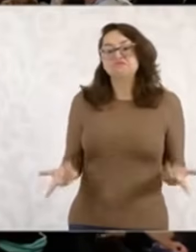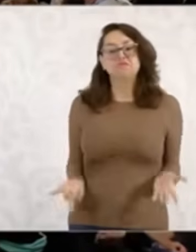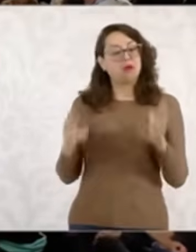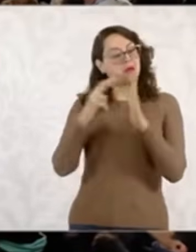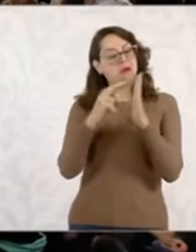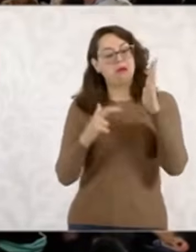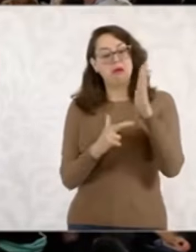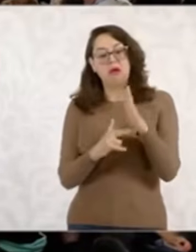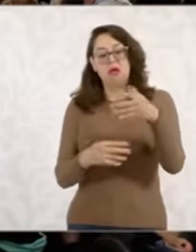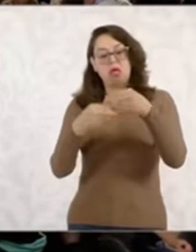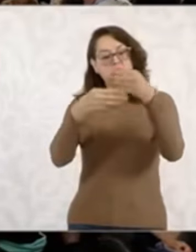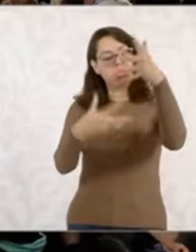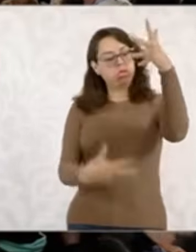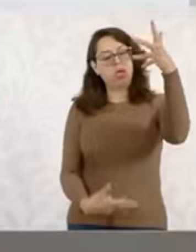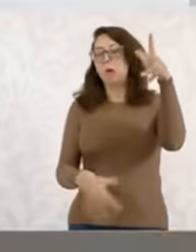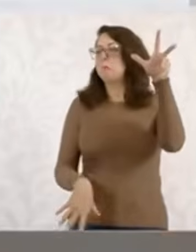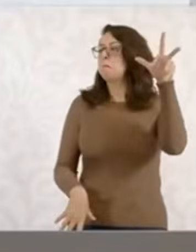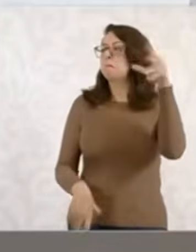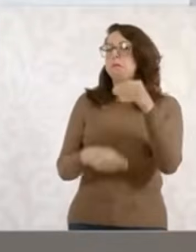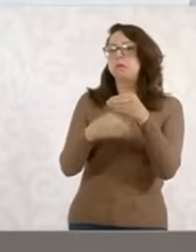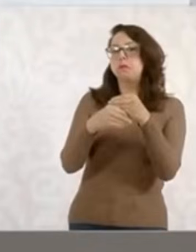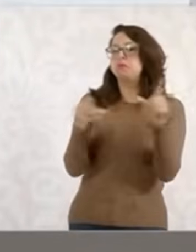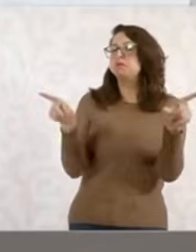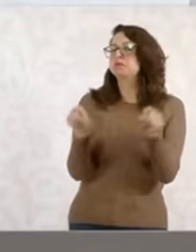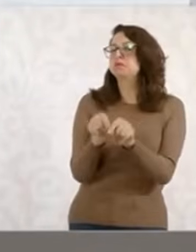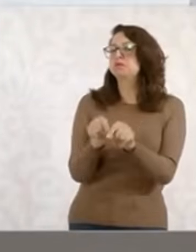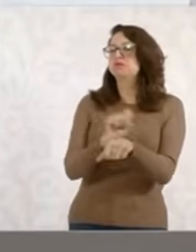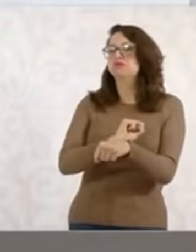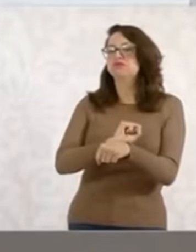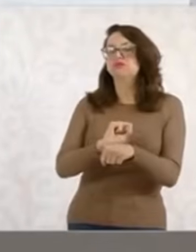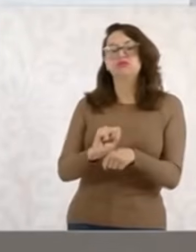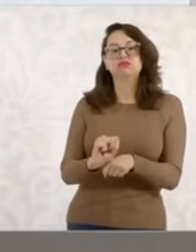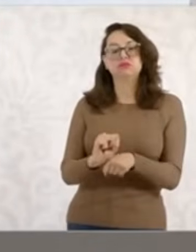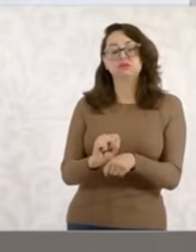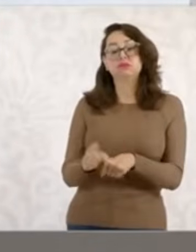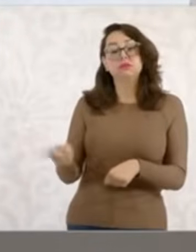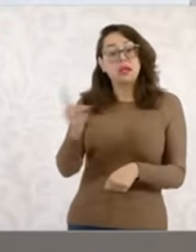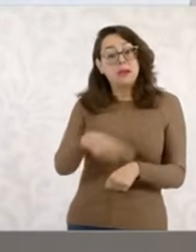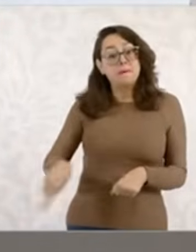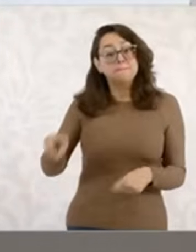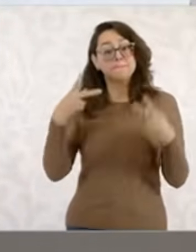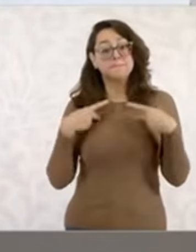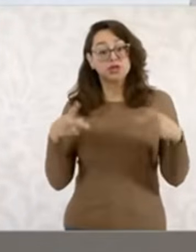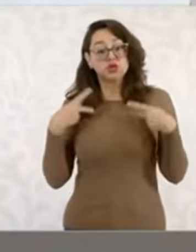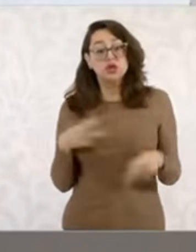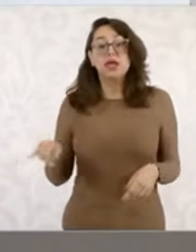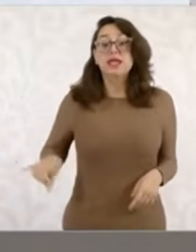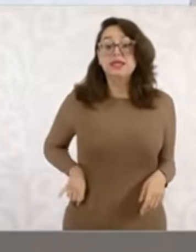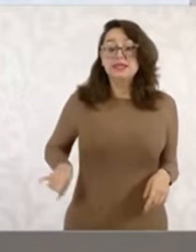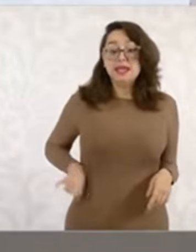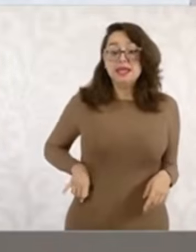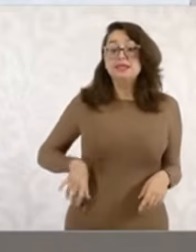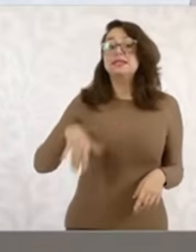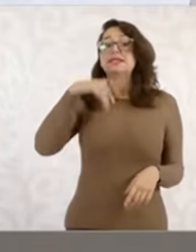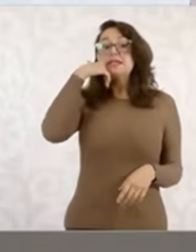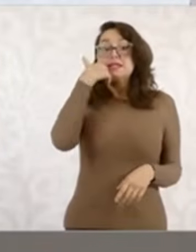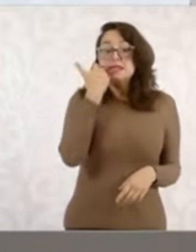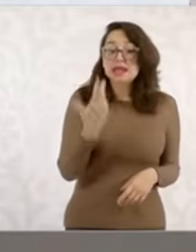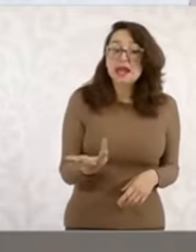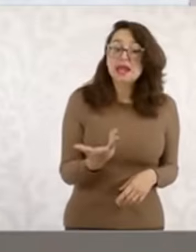requisitos. Lo que tiene que hacer la gente que tiene interés en estas viviendas es presentarse,